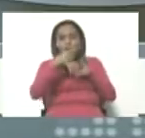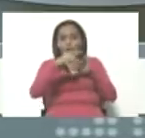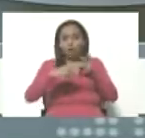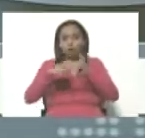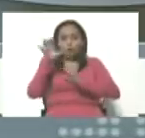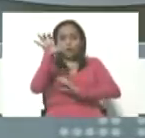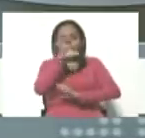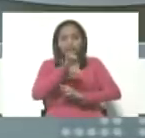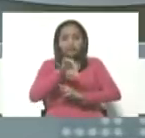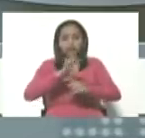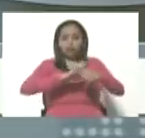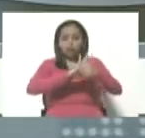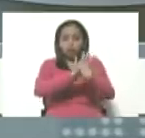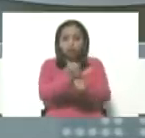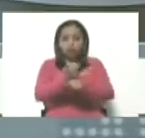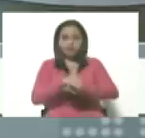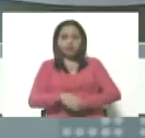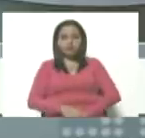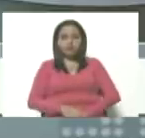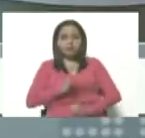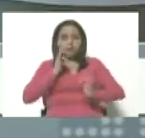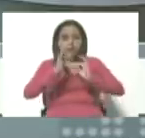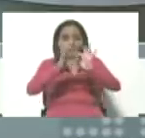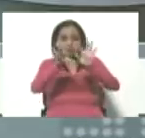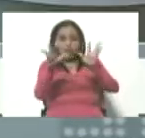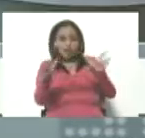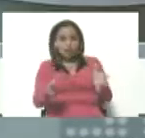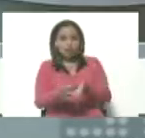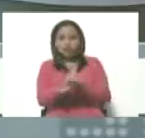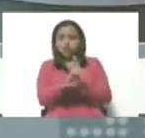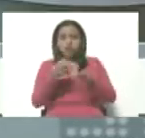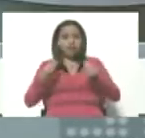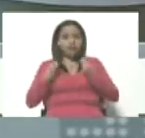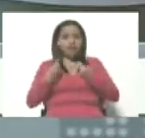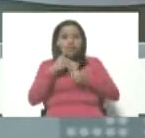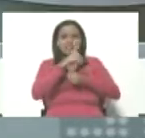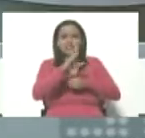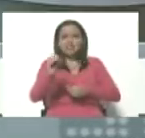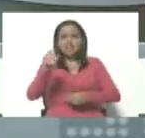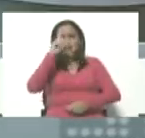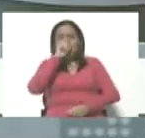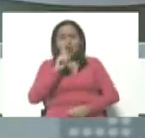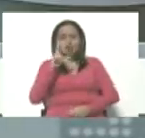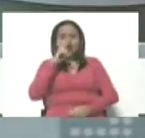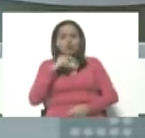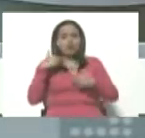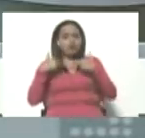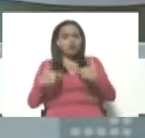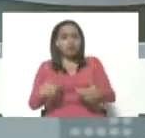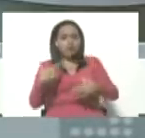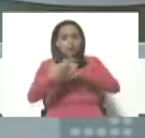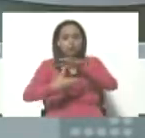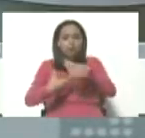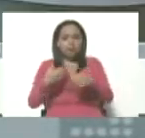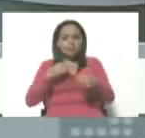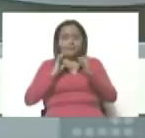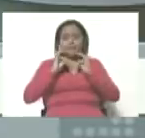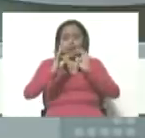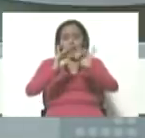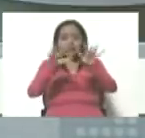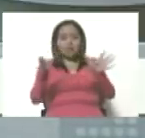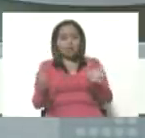la pandemia del coronavirus, una pandemia. No lo habíamos vivido. Hace 100 años la humanidad no vivió una pandemia de